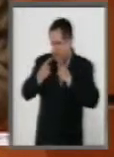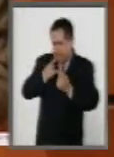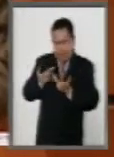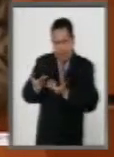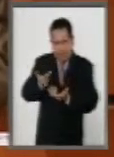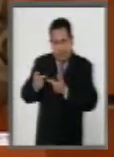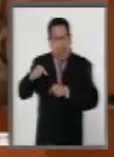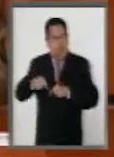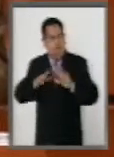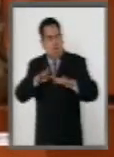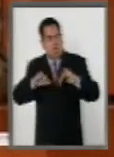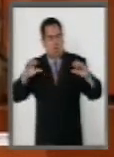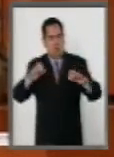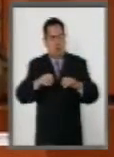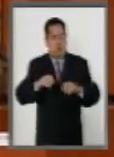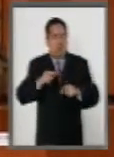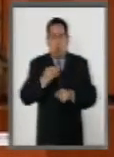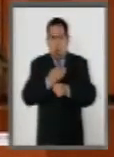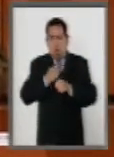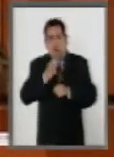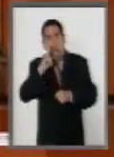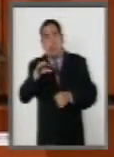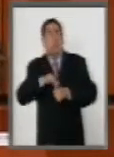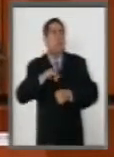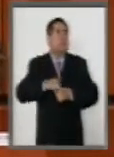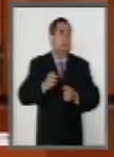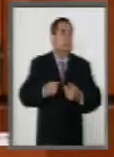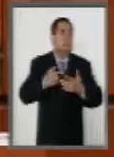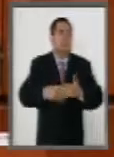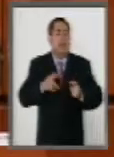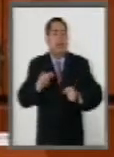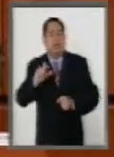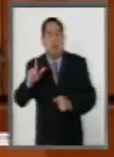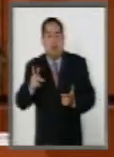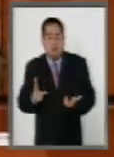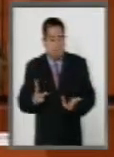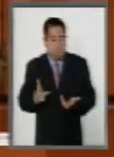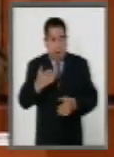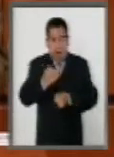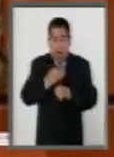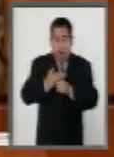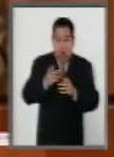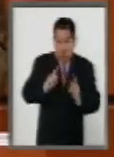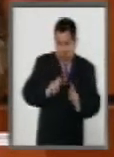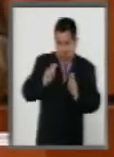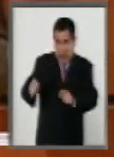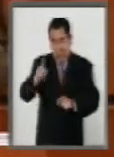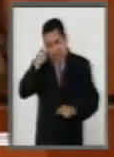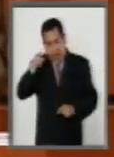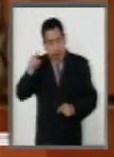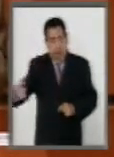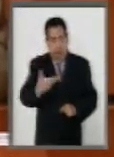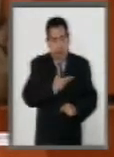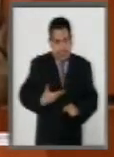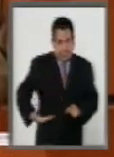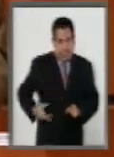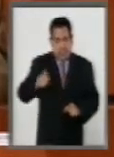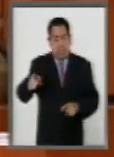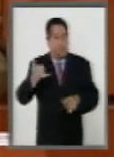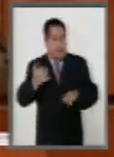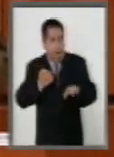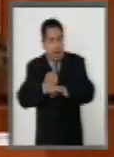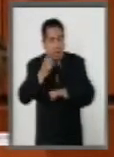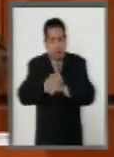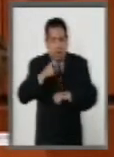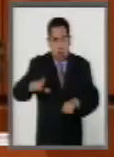en el Pleno, y lo vamos a ver ahorita en la votación. Corresponde ahora al Ejecutivo Federal y a los Ejecutivos